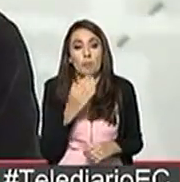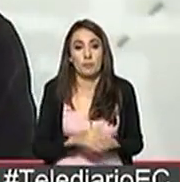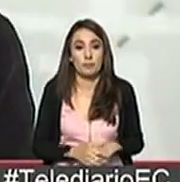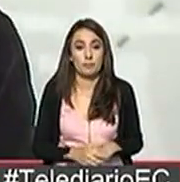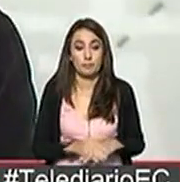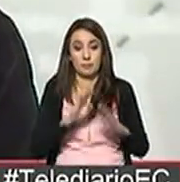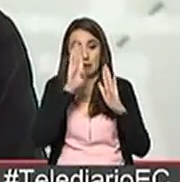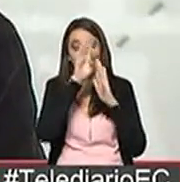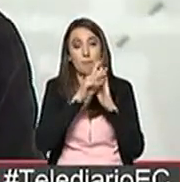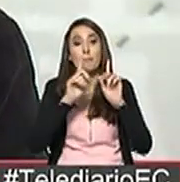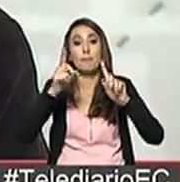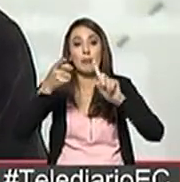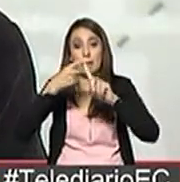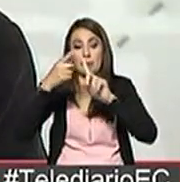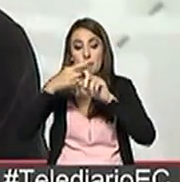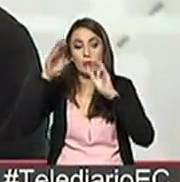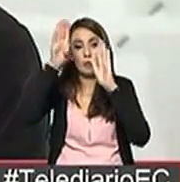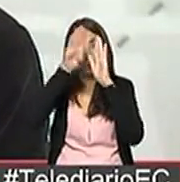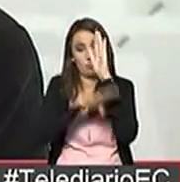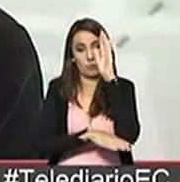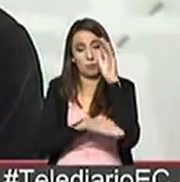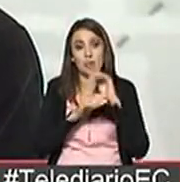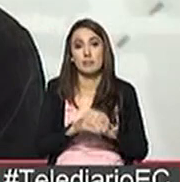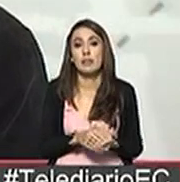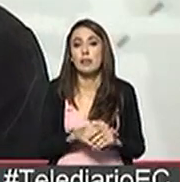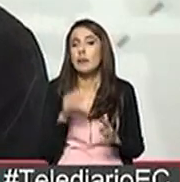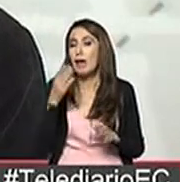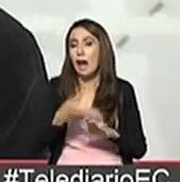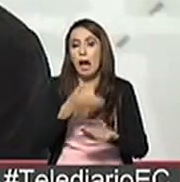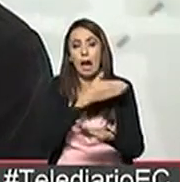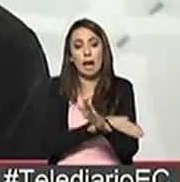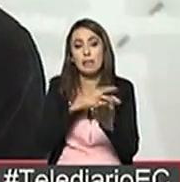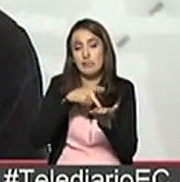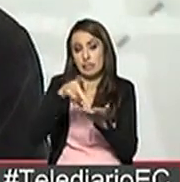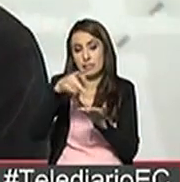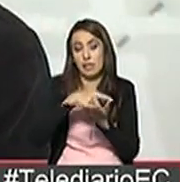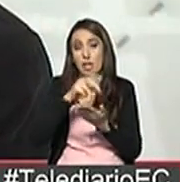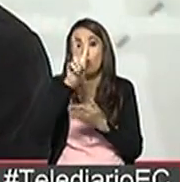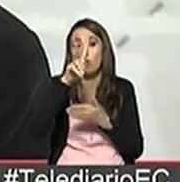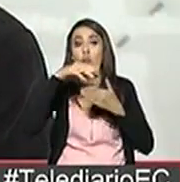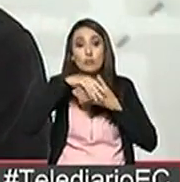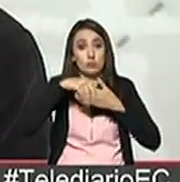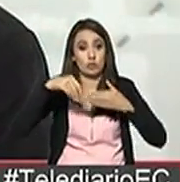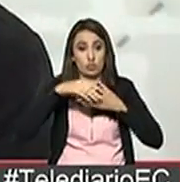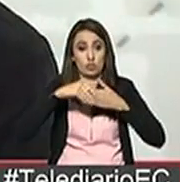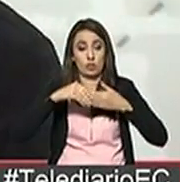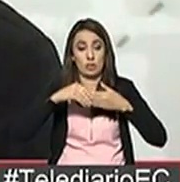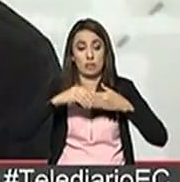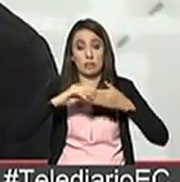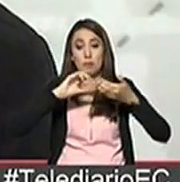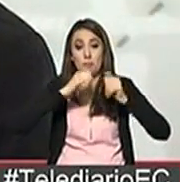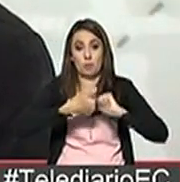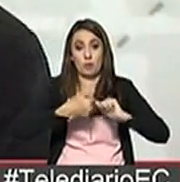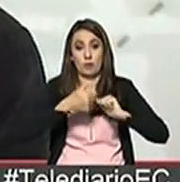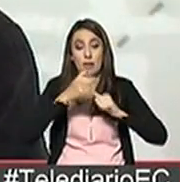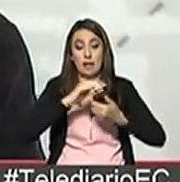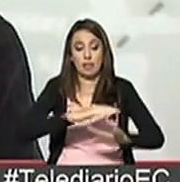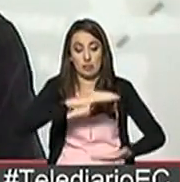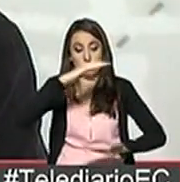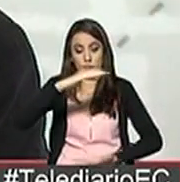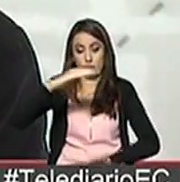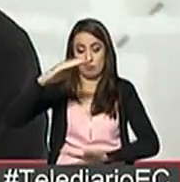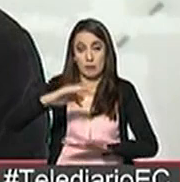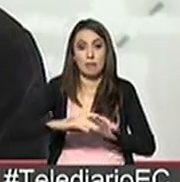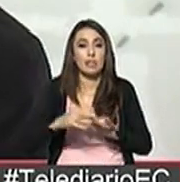ICE. Nosotros estábamos pagando $2 por la producción de litro del alcohol puro. Ahora eso